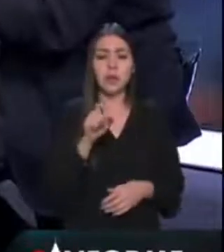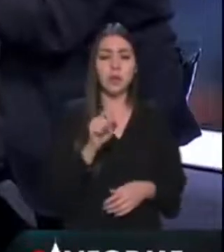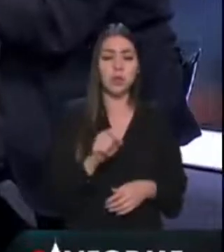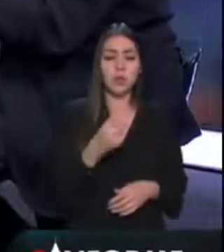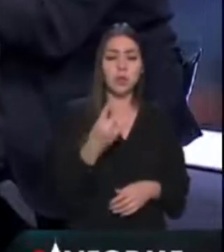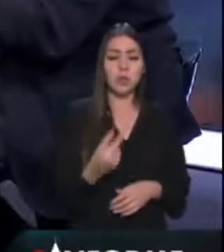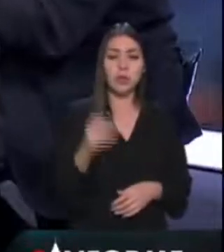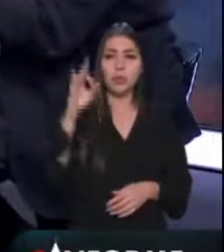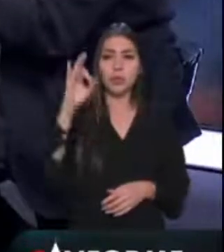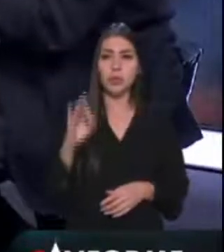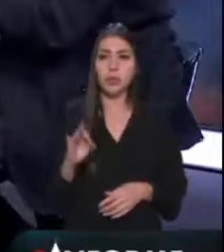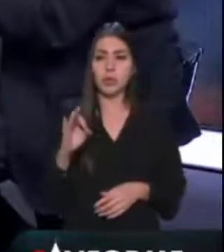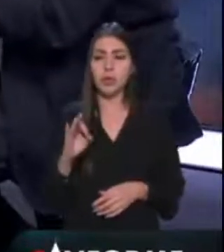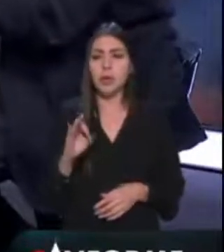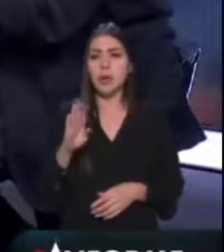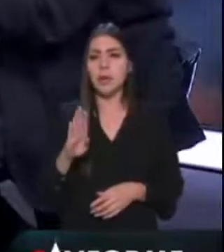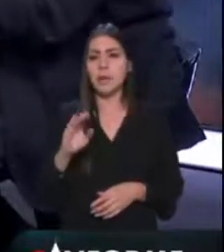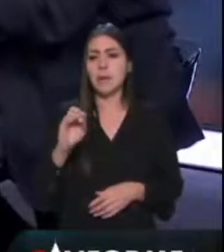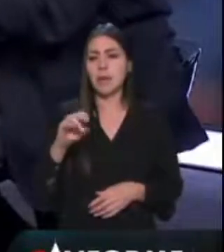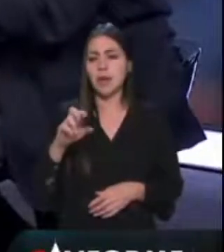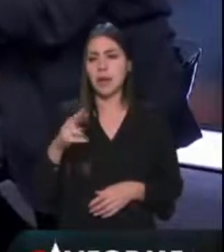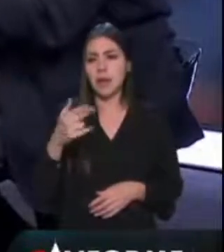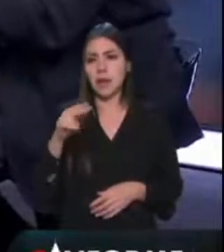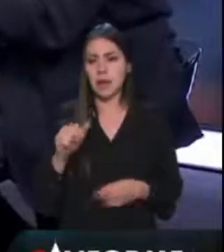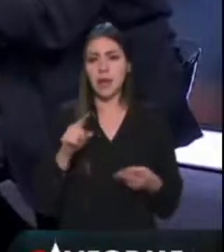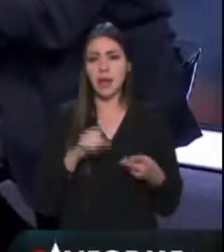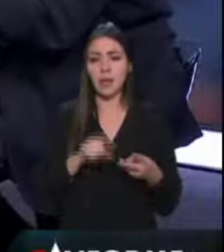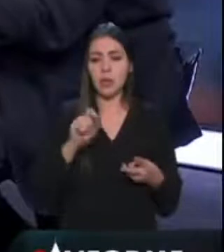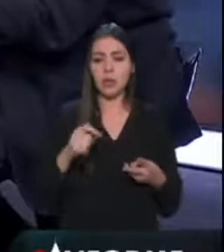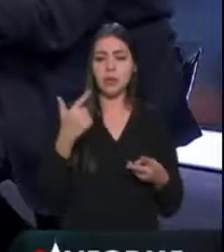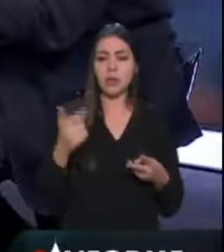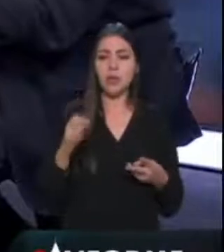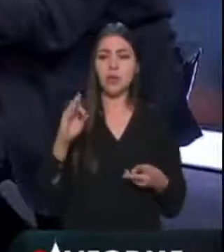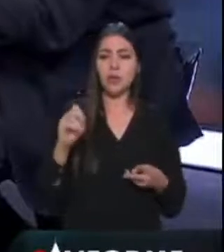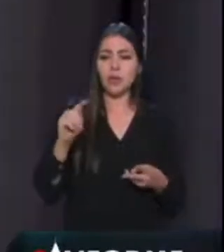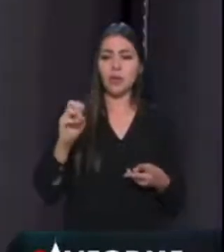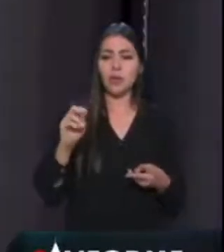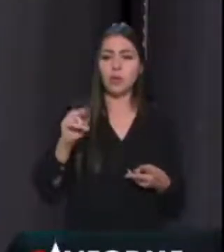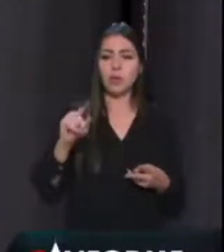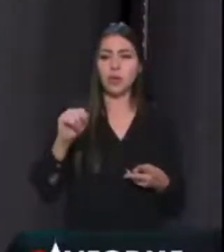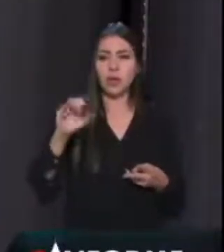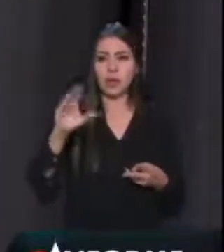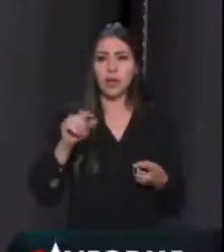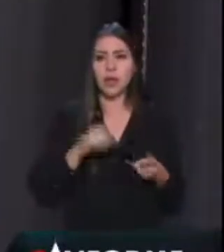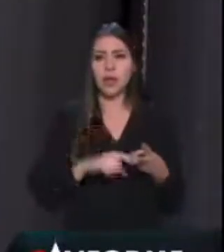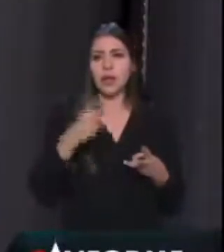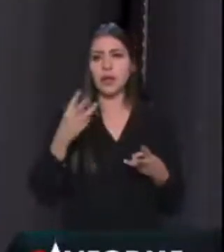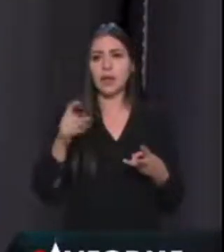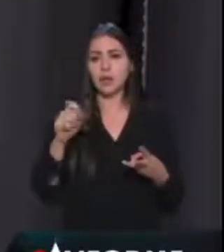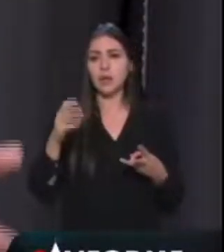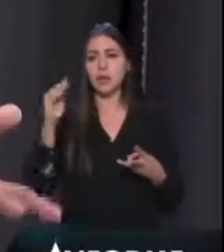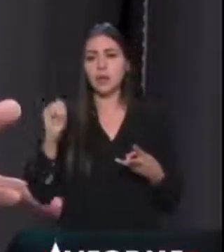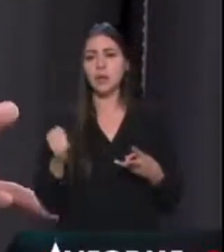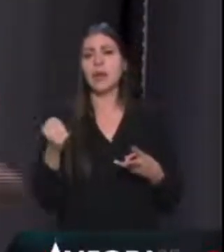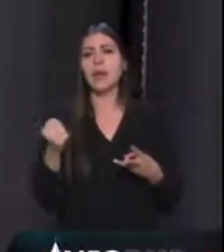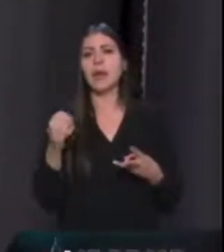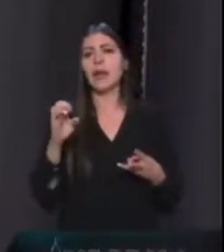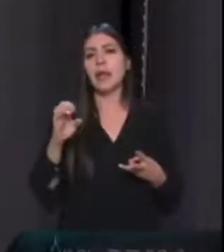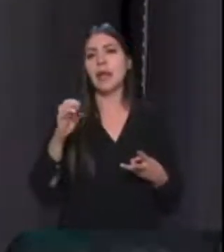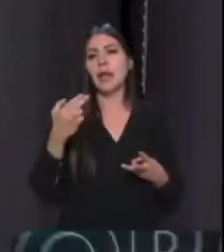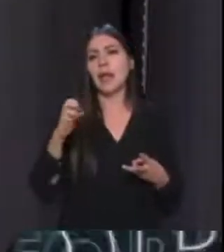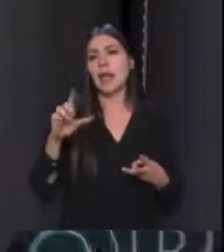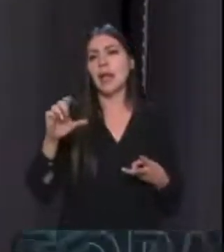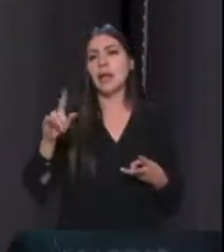0.2% de bioenergía, 0.7% de fotovoltaica y 3.9% de eólica? Yo me pregunto,